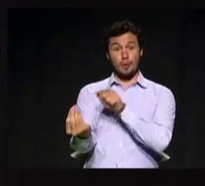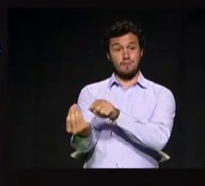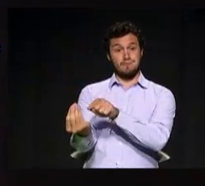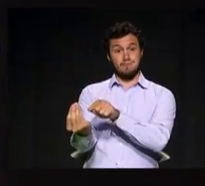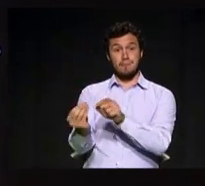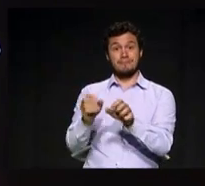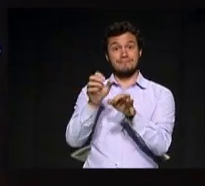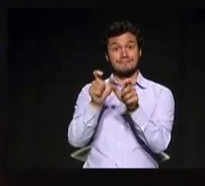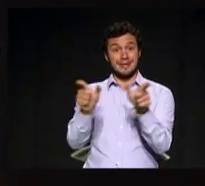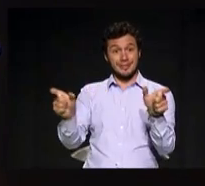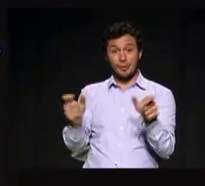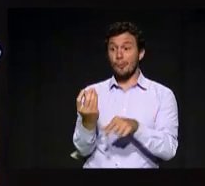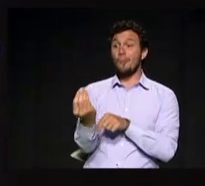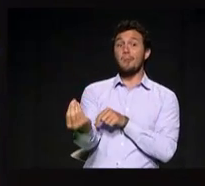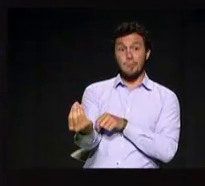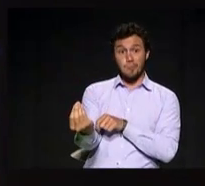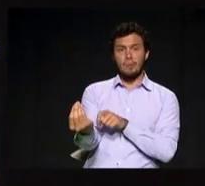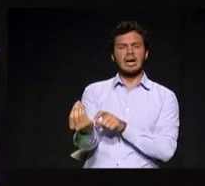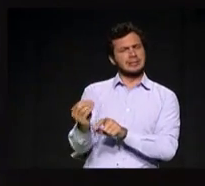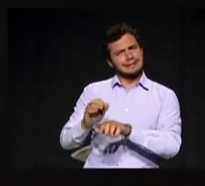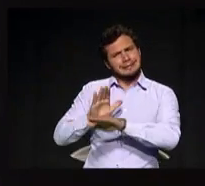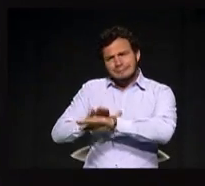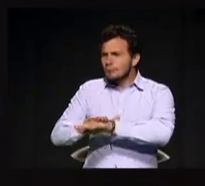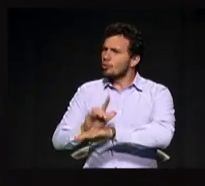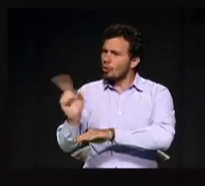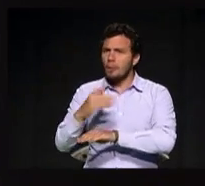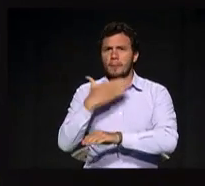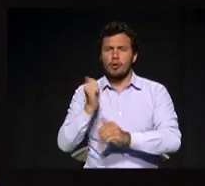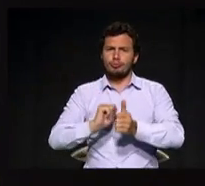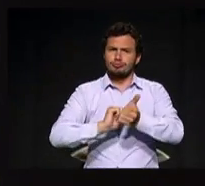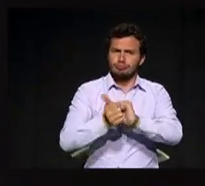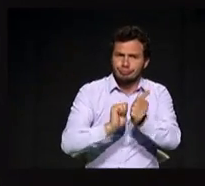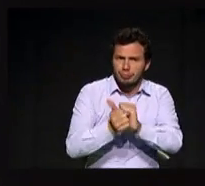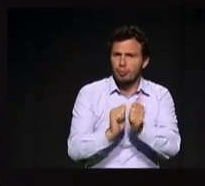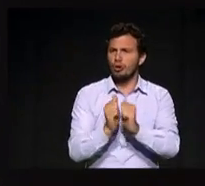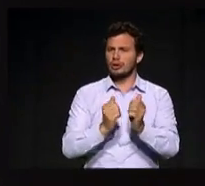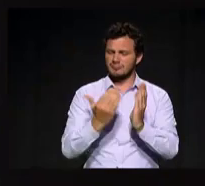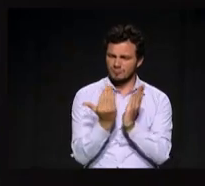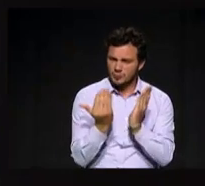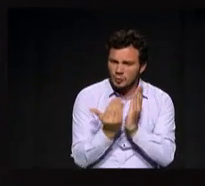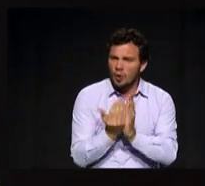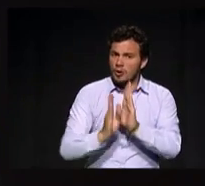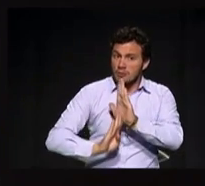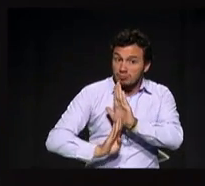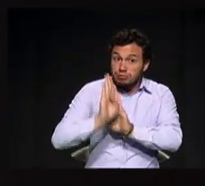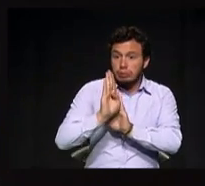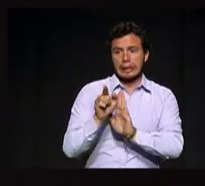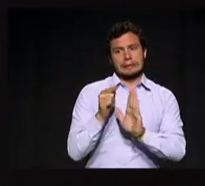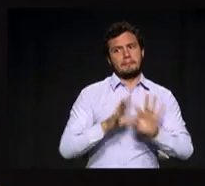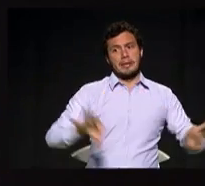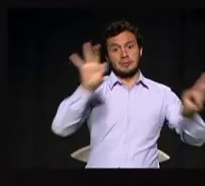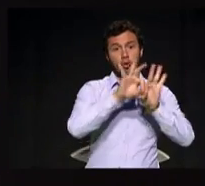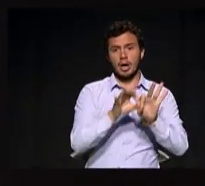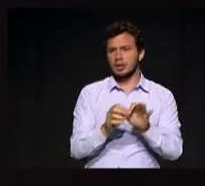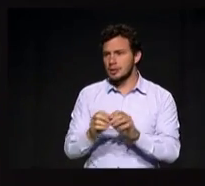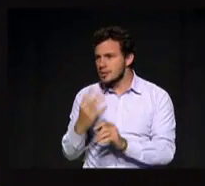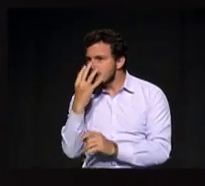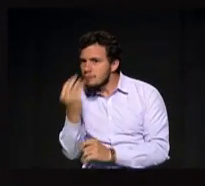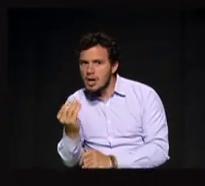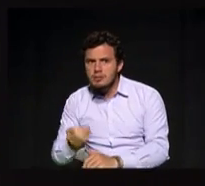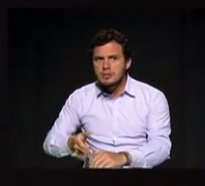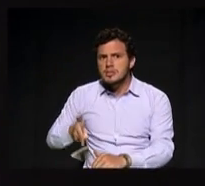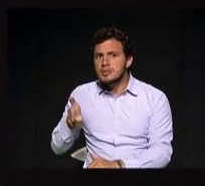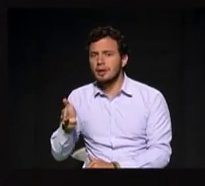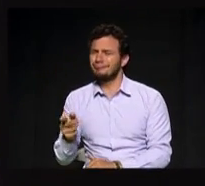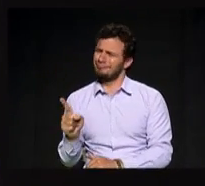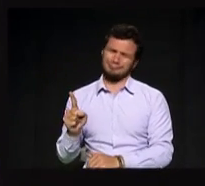camino de la cultura del deporte del estudio del progreso es más importante que la criminalidad que unos pesos en los pocos días nos generan